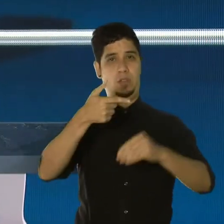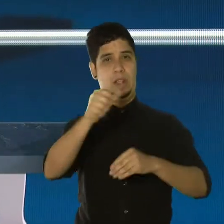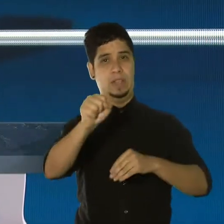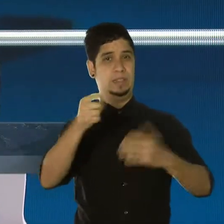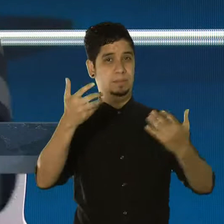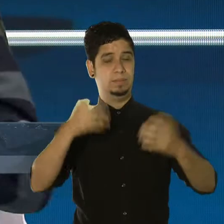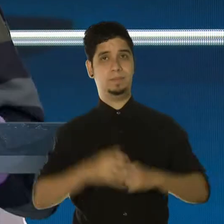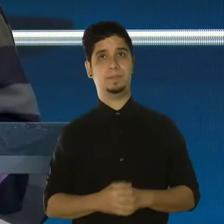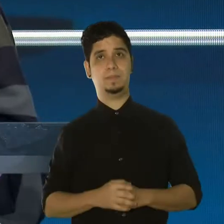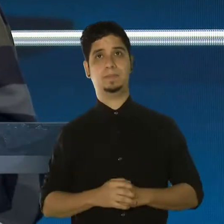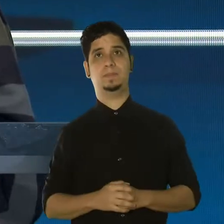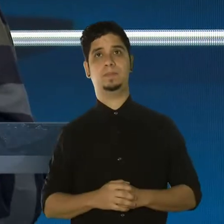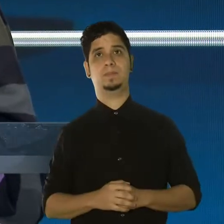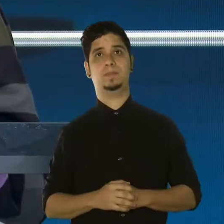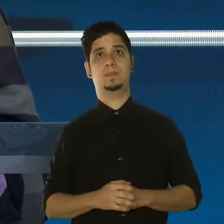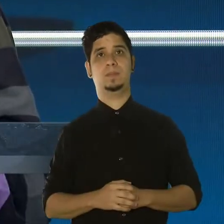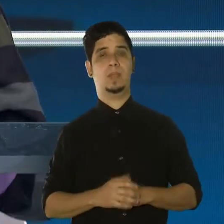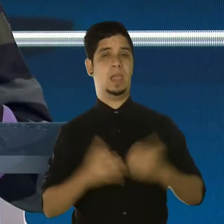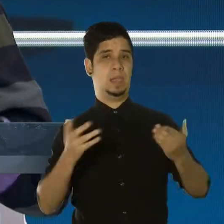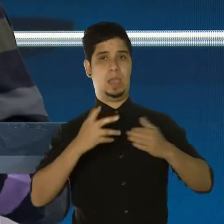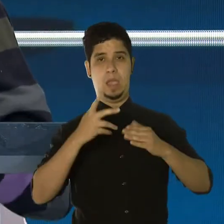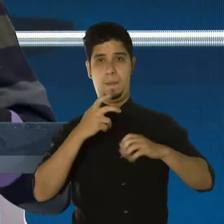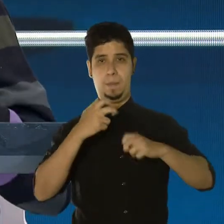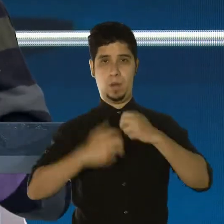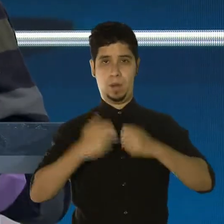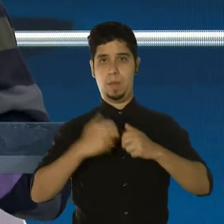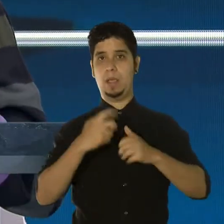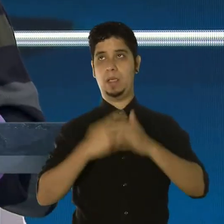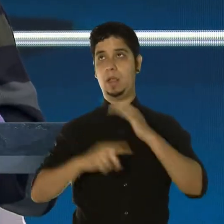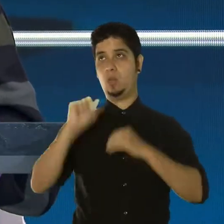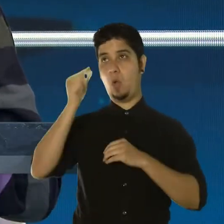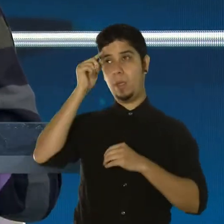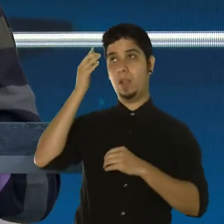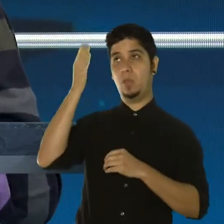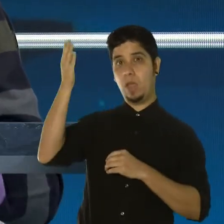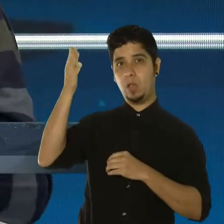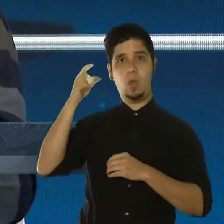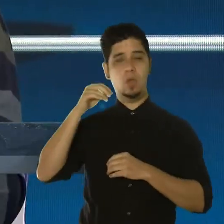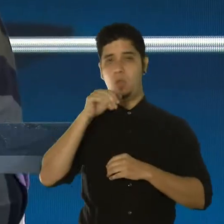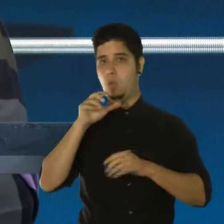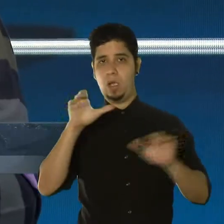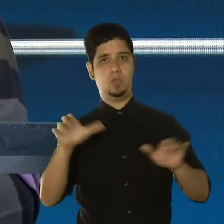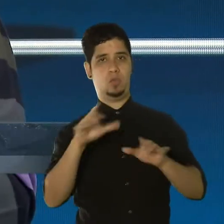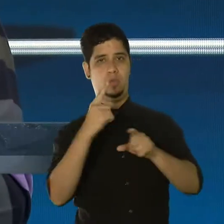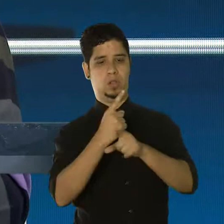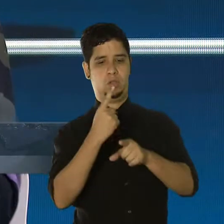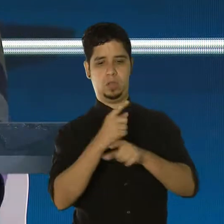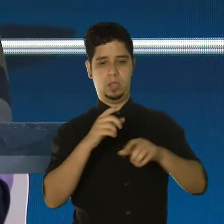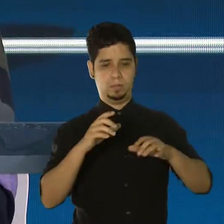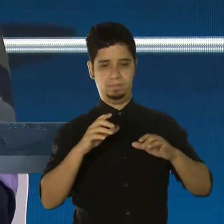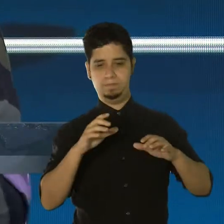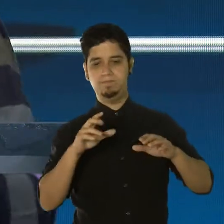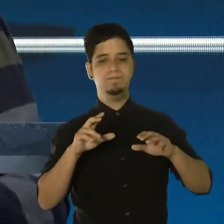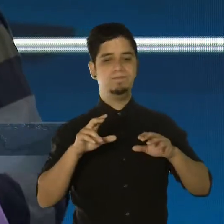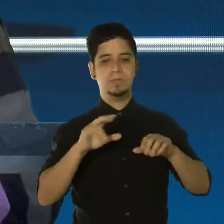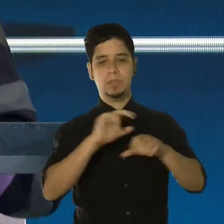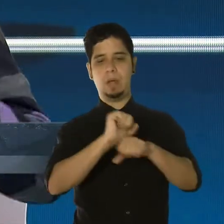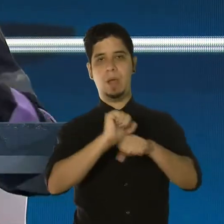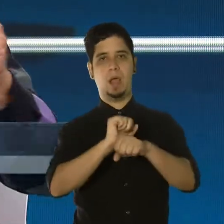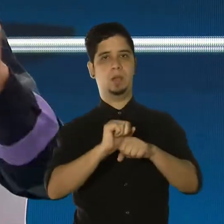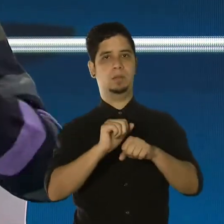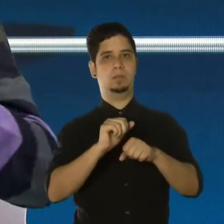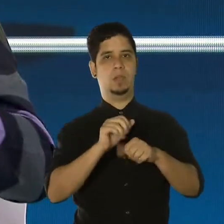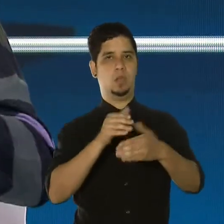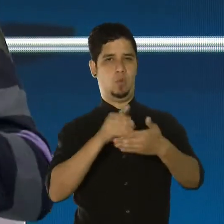está en que la industria, el gobierno no ha sido capaz de meterle mano a un monopolio.